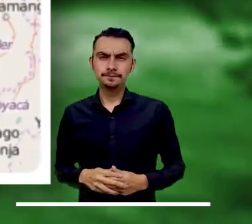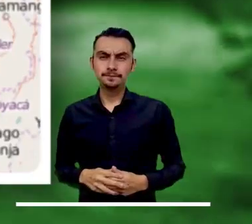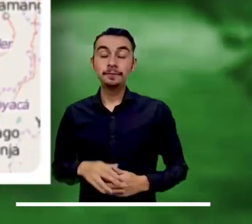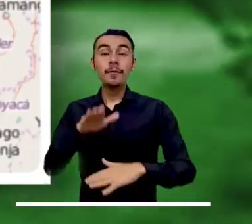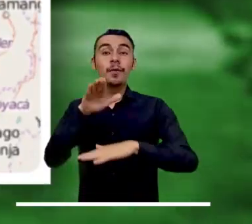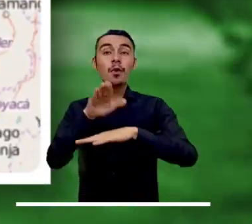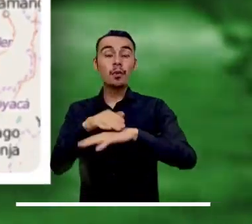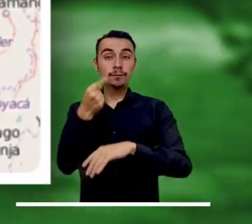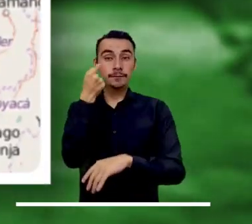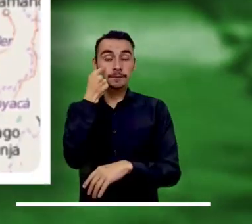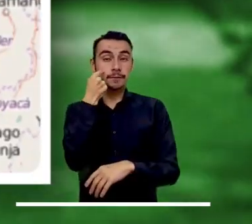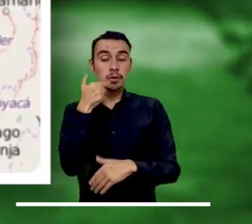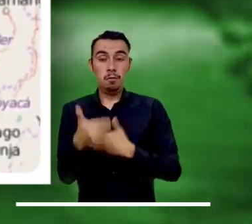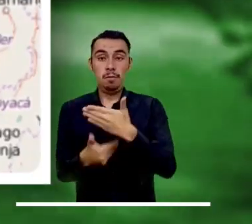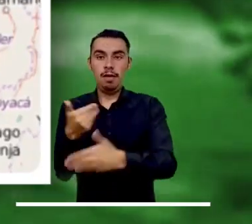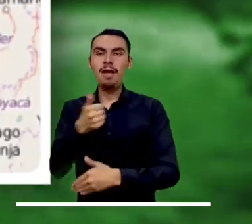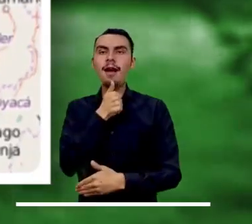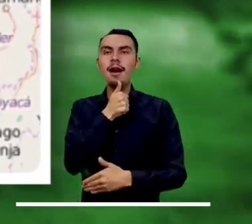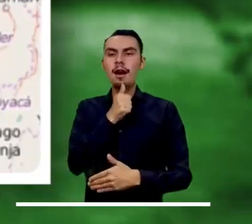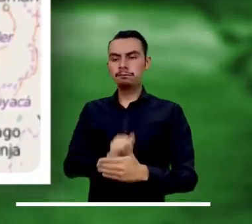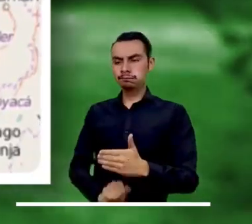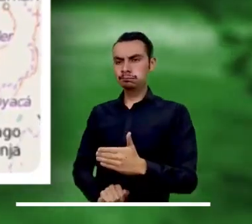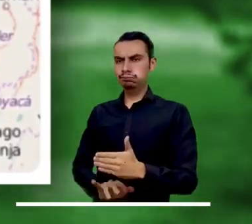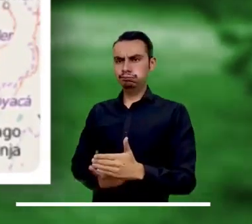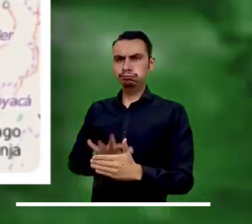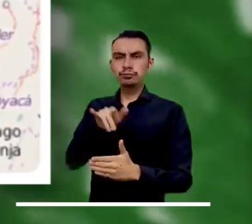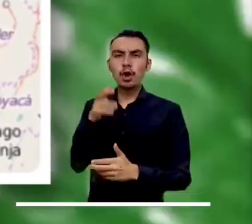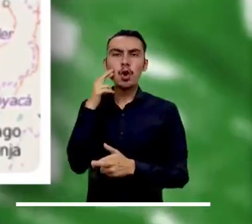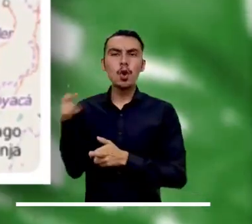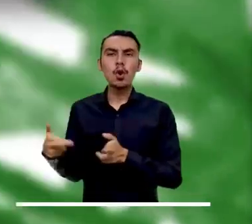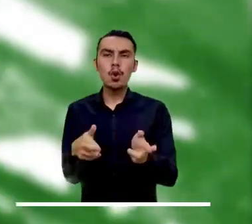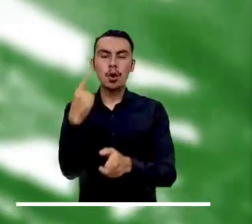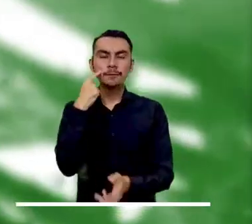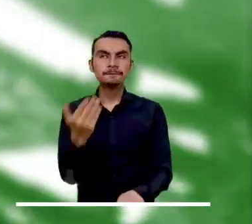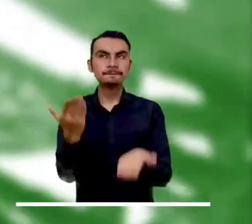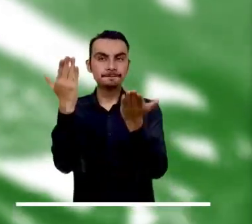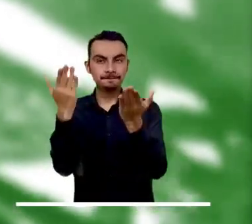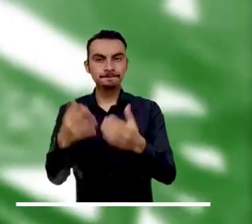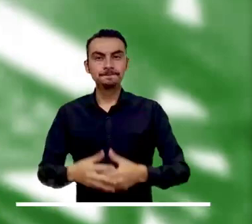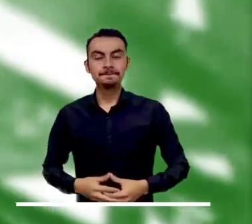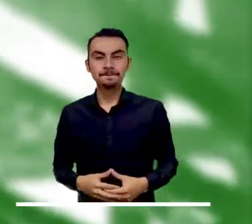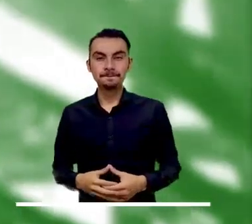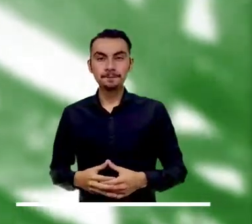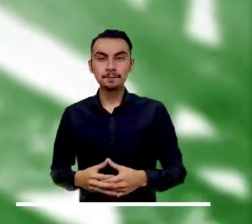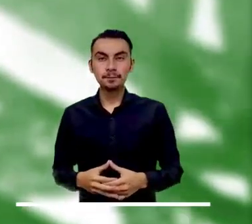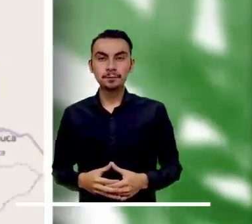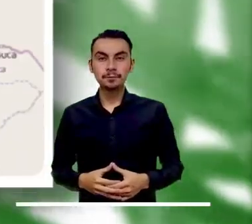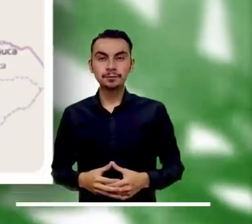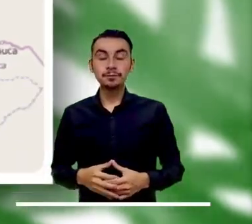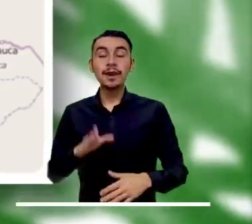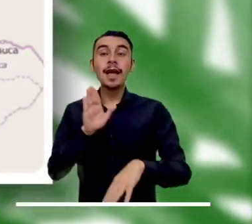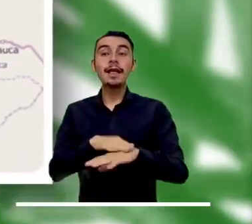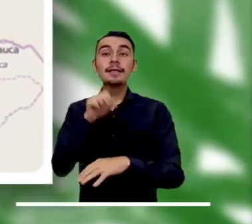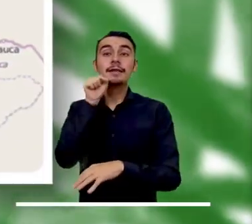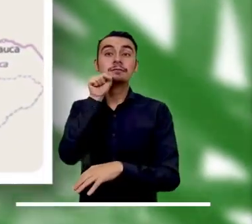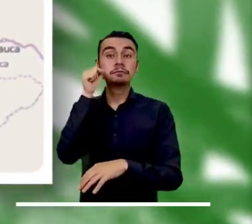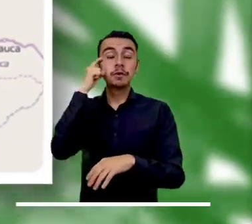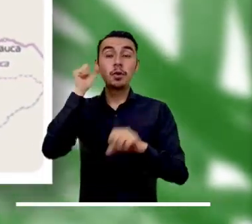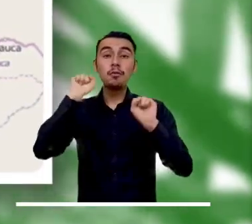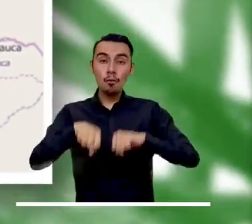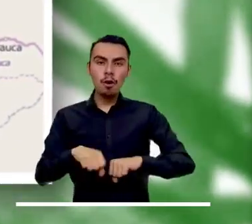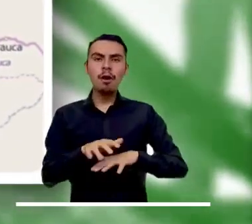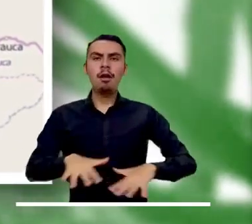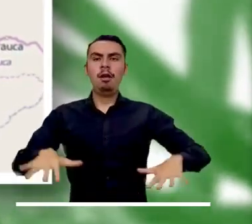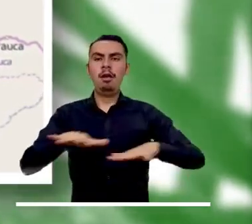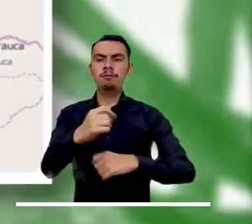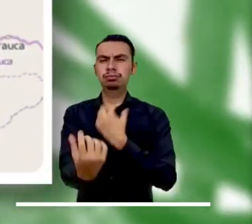San Antonio de Prado. Atención a los niveles altos en el río Magdalena entre Gamarra y Tamalameque Cesar. Alerta roja